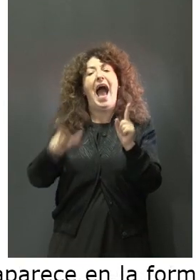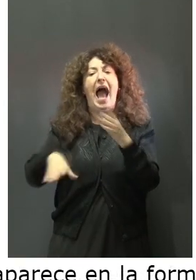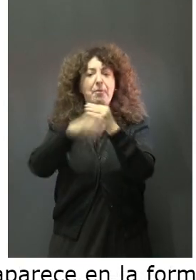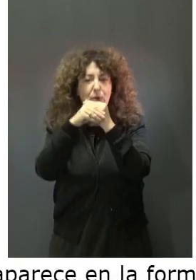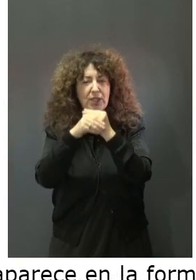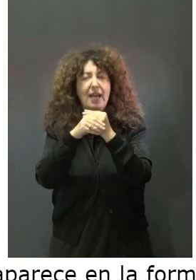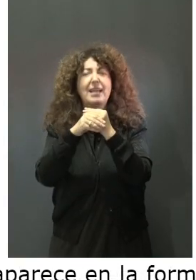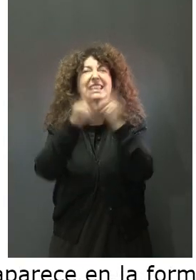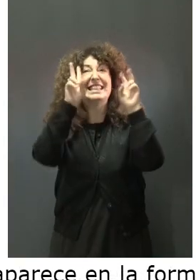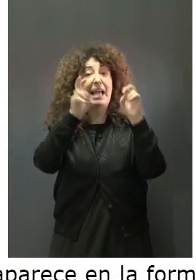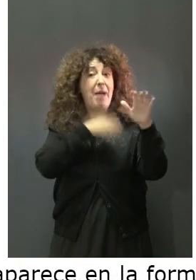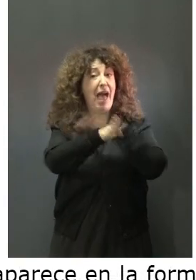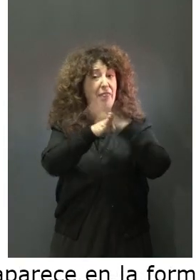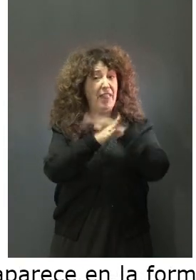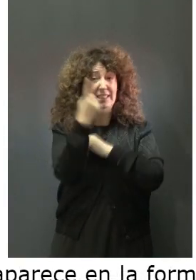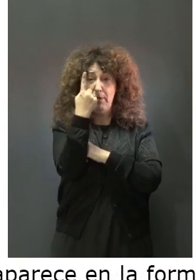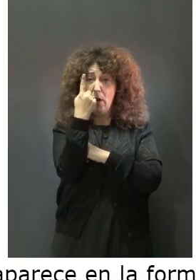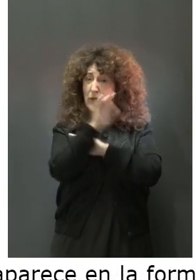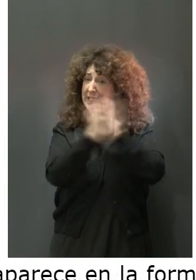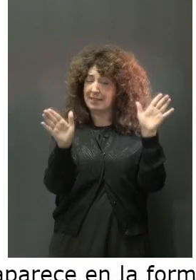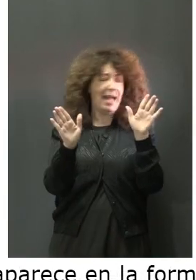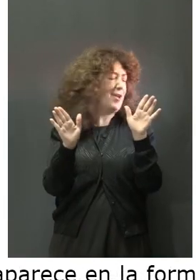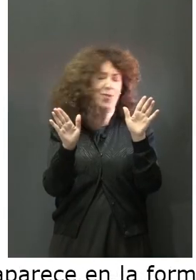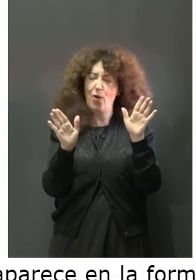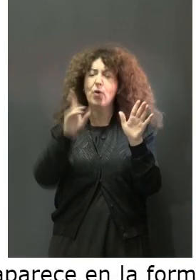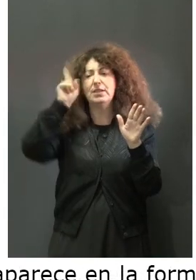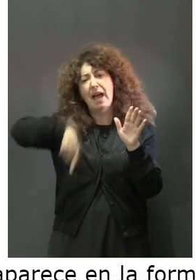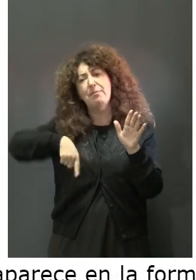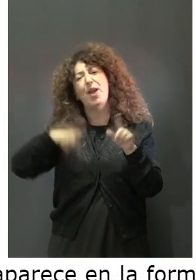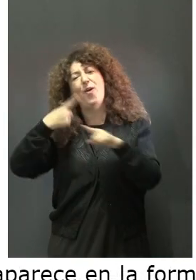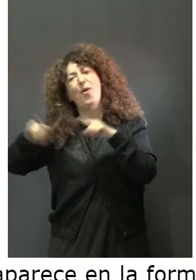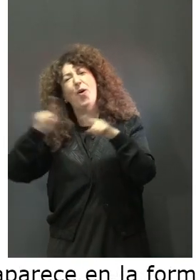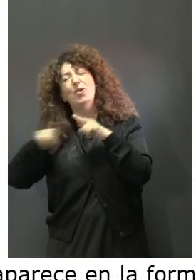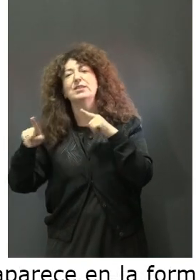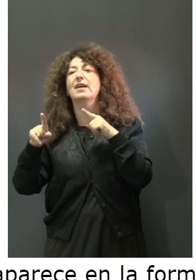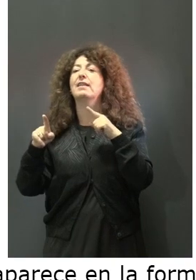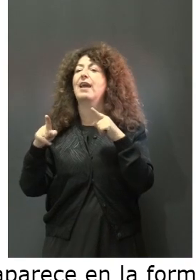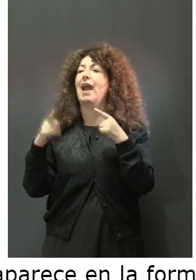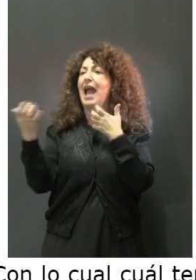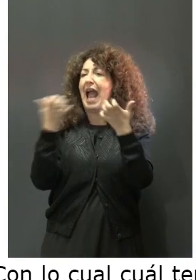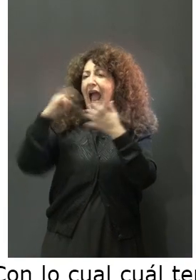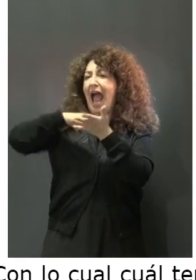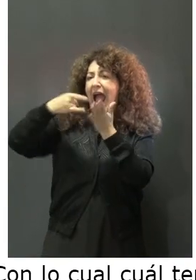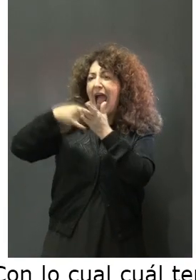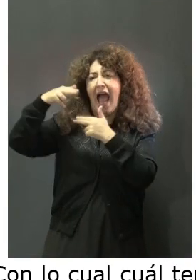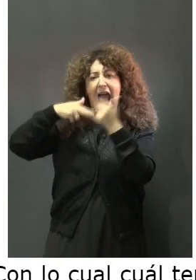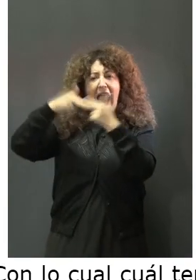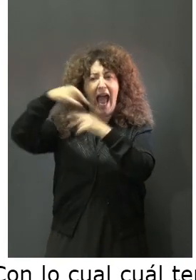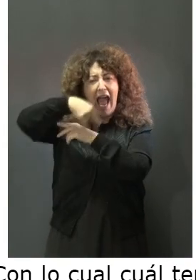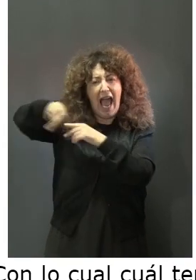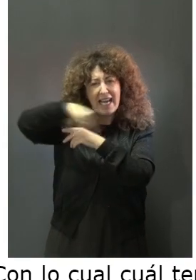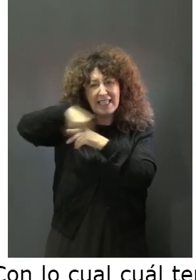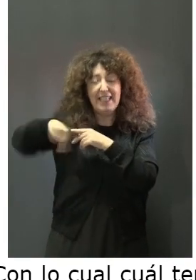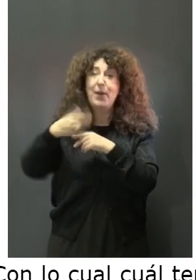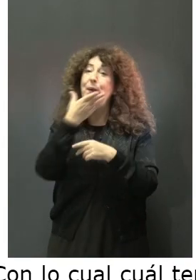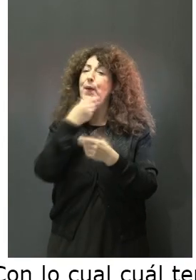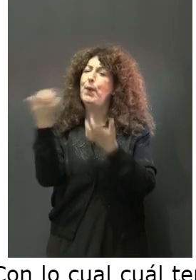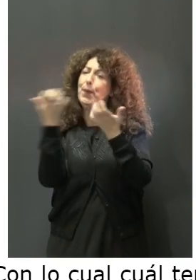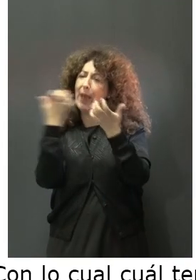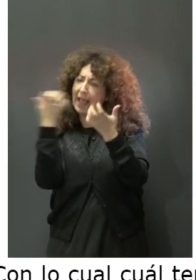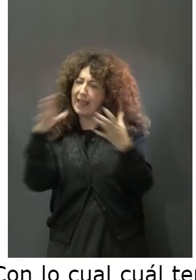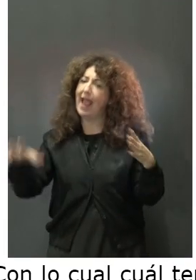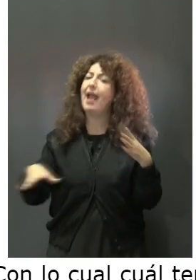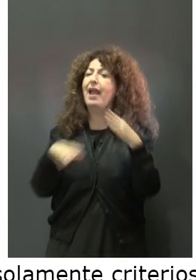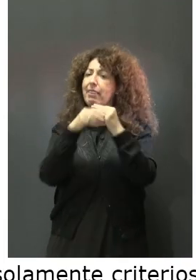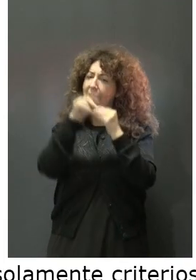criterios de accesibilidad, sino también otros criterios que tengan que ver con lo que es un hecho arquitectónico, ¿no? Que es intentar que la belleza pues, también nos